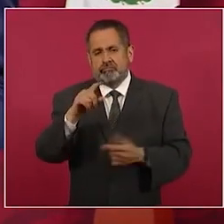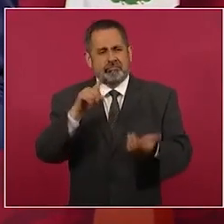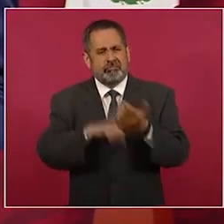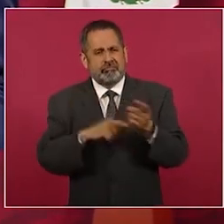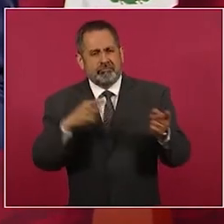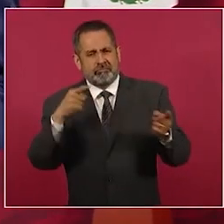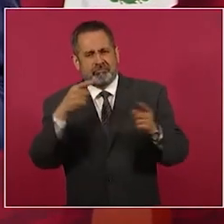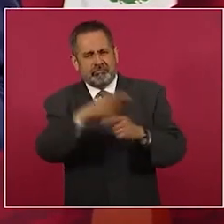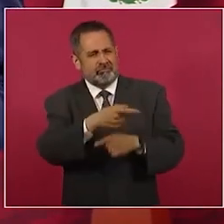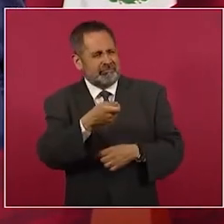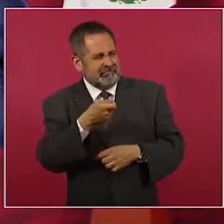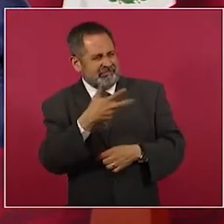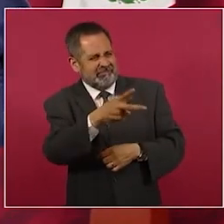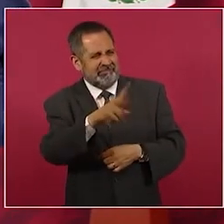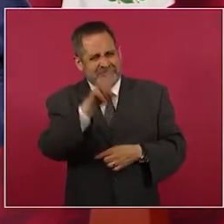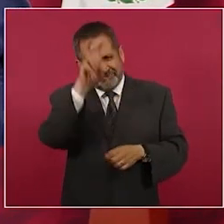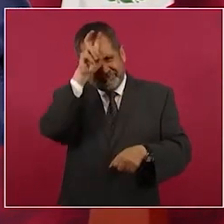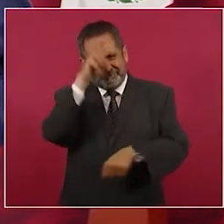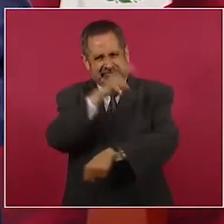pequeño faraón.